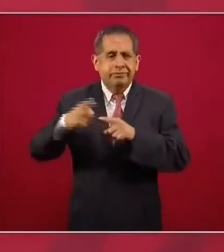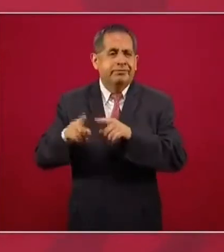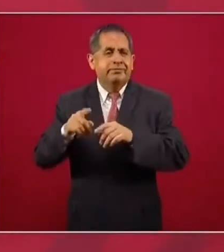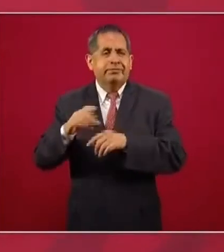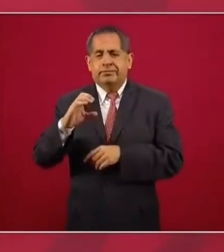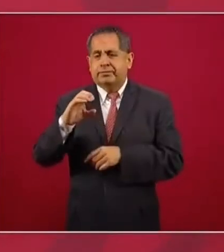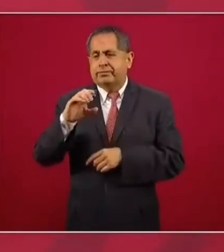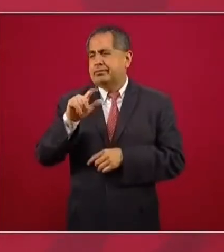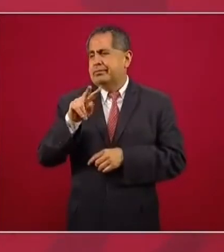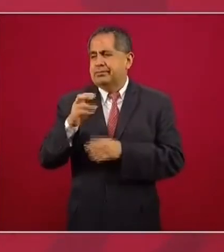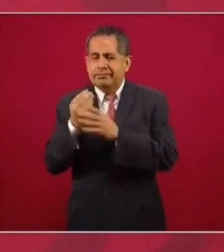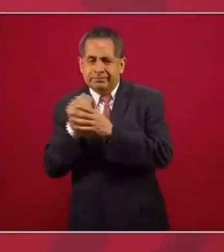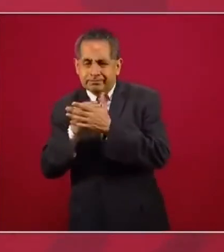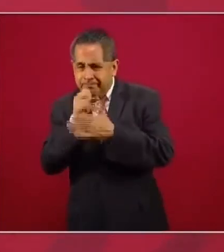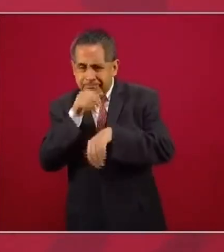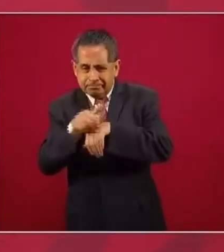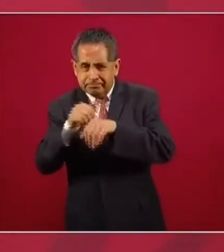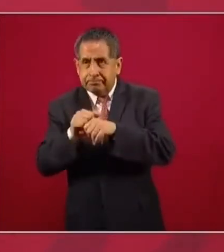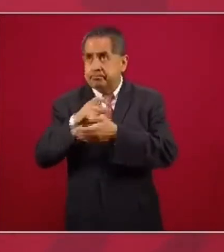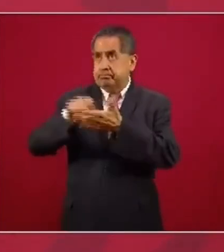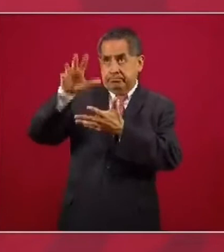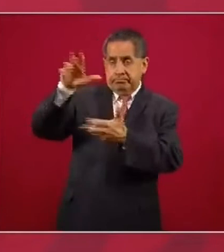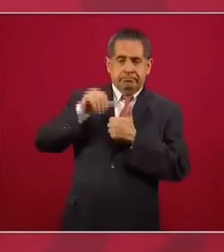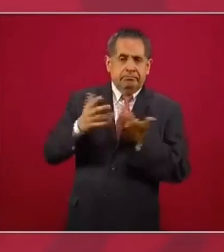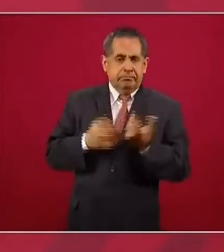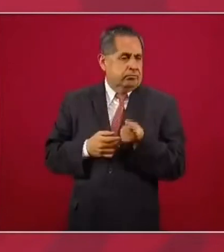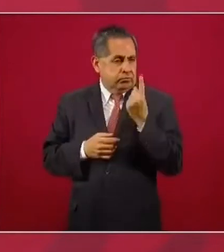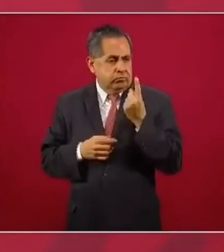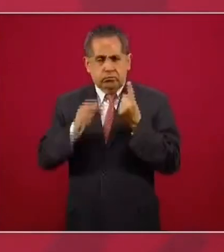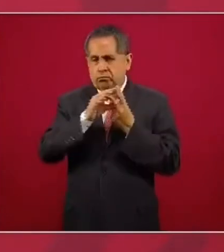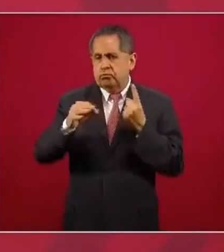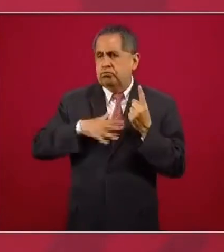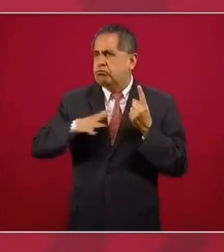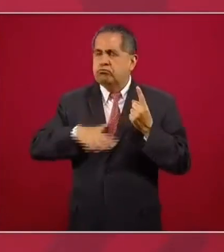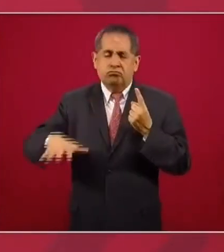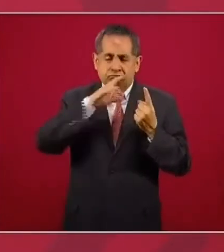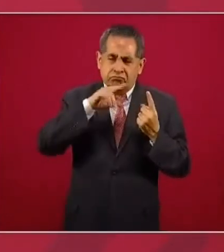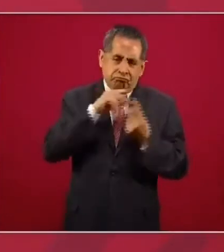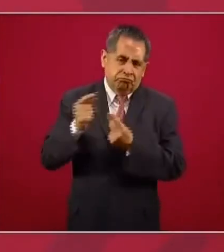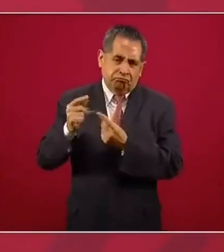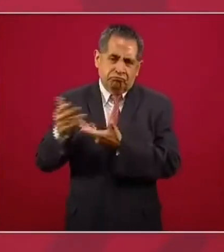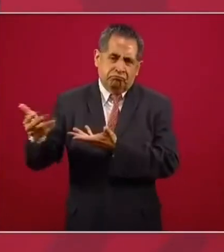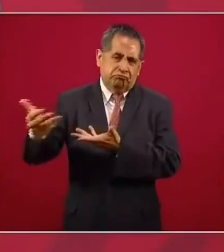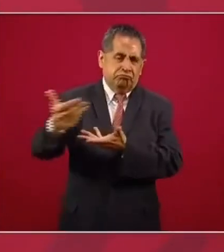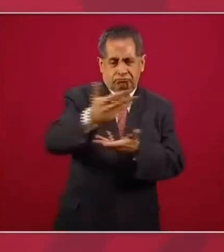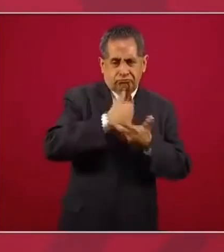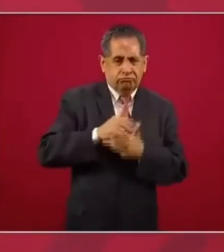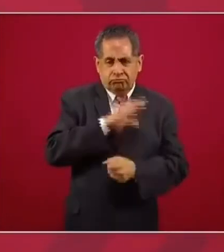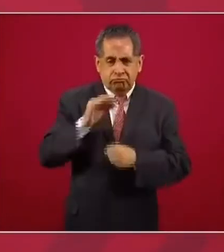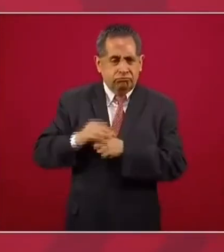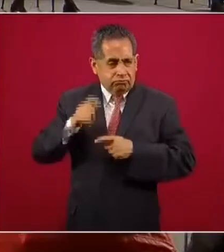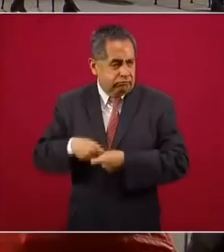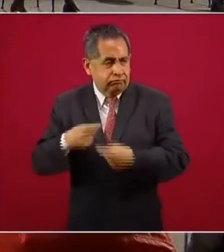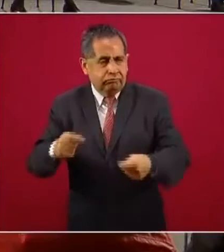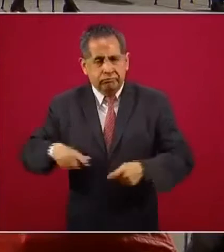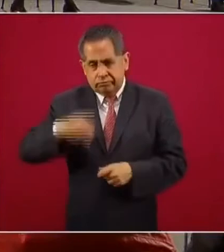claves. Eso permite que se pueda hacer las licitaciones de forma más célere y ir atendiendo las demandas del Estado